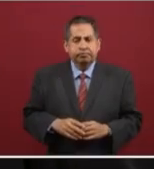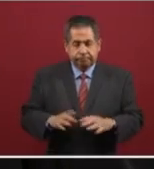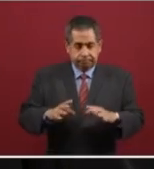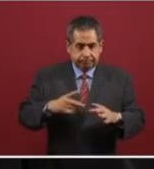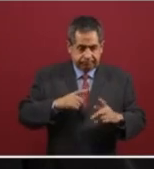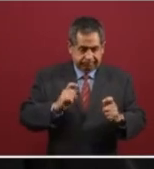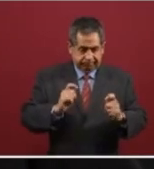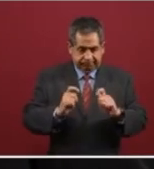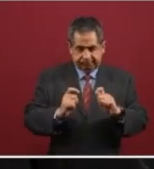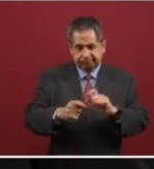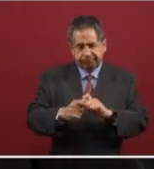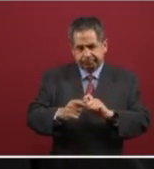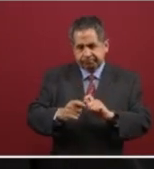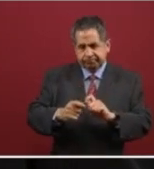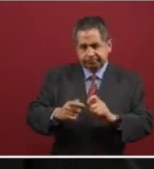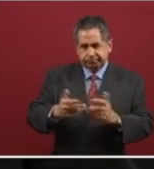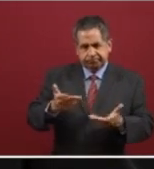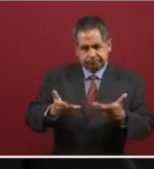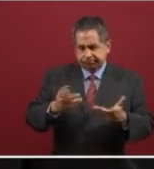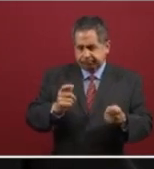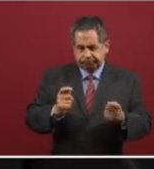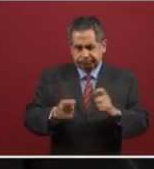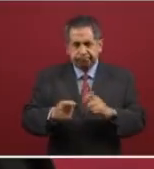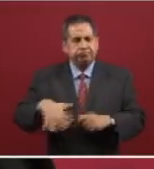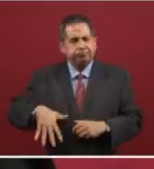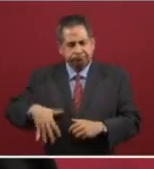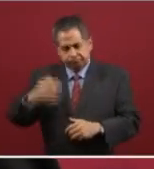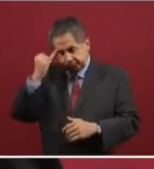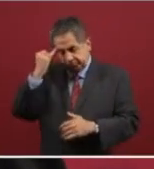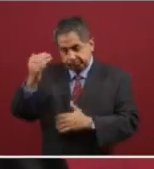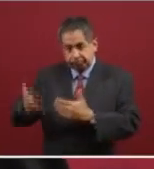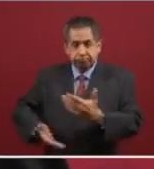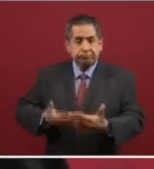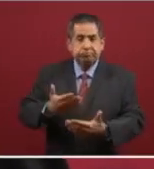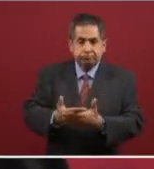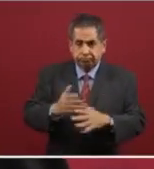ajustarse como lo planteamos,